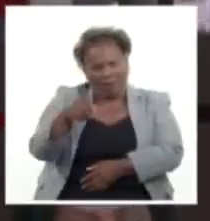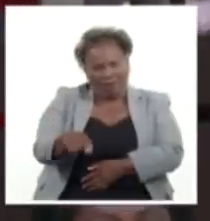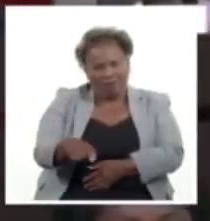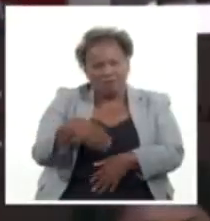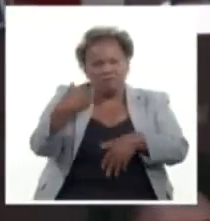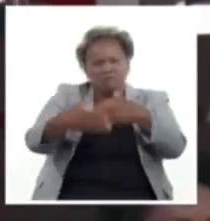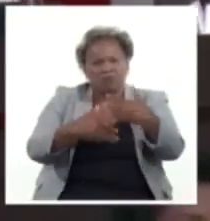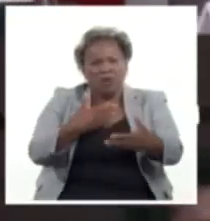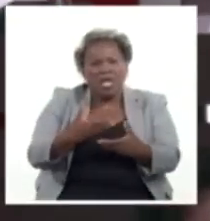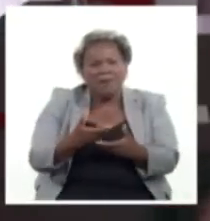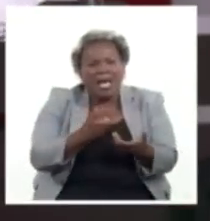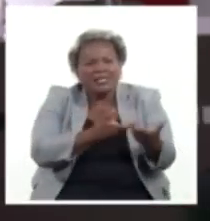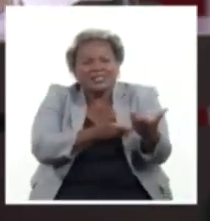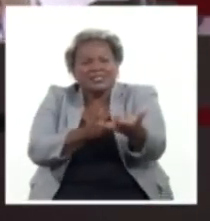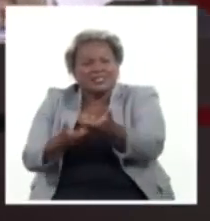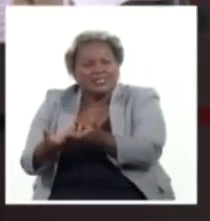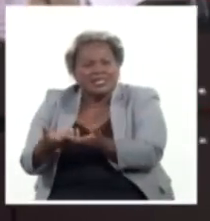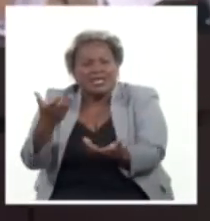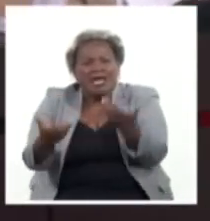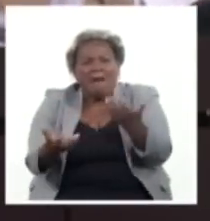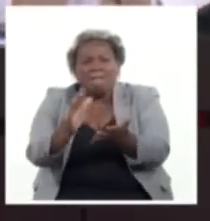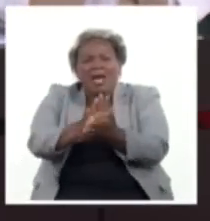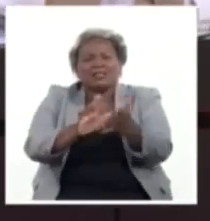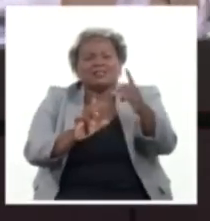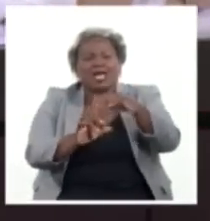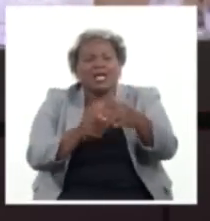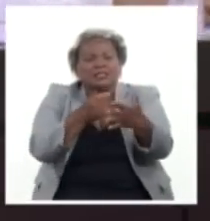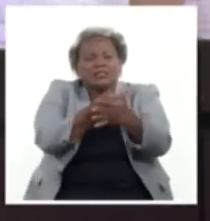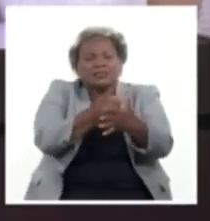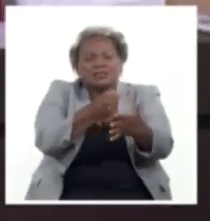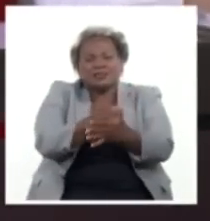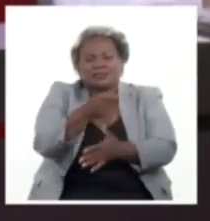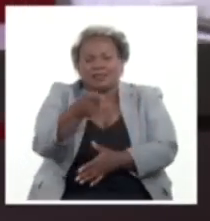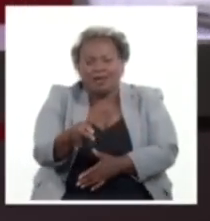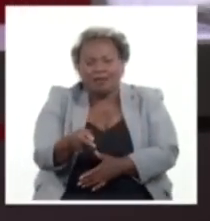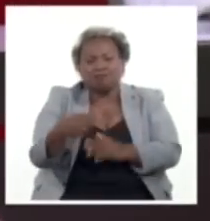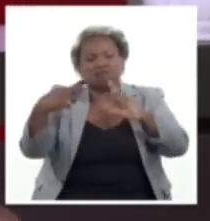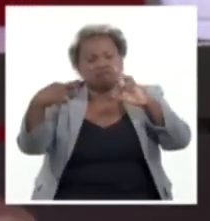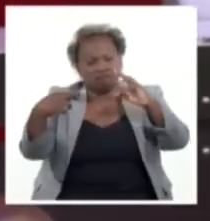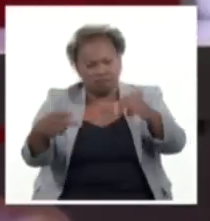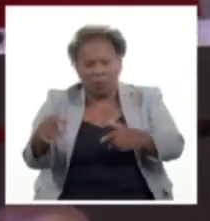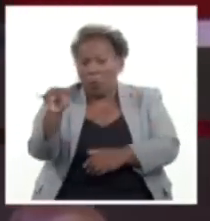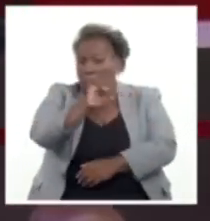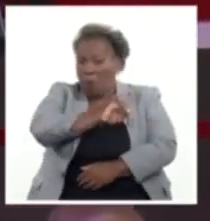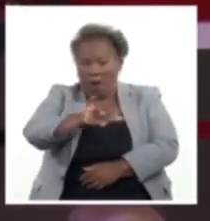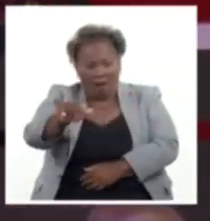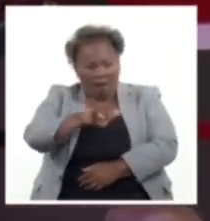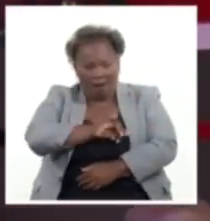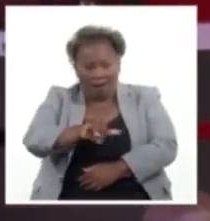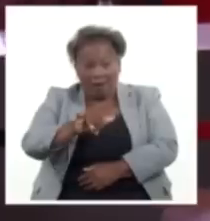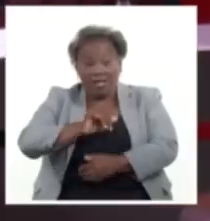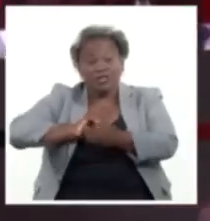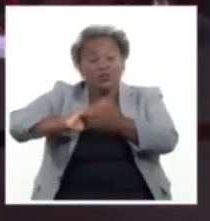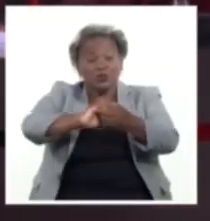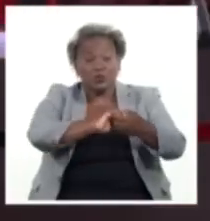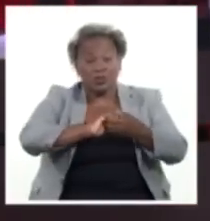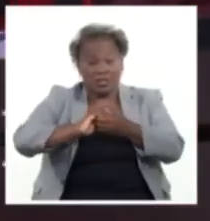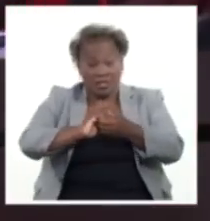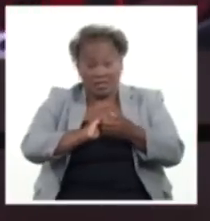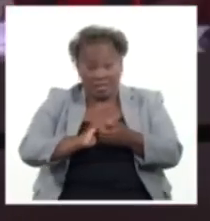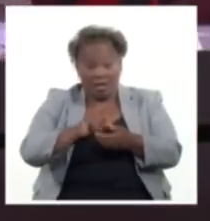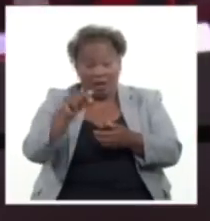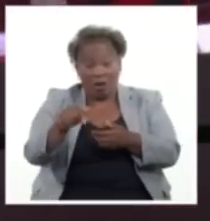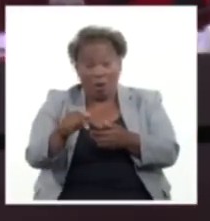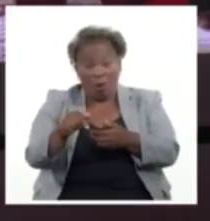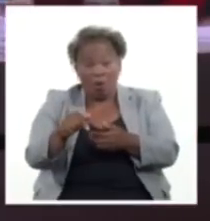y desastres naturales que enfrentó nuestro pueblo. Reitero al mismo tiempo la solidaridad con el Estado